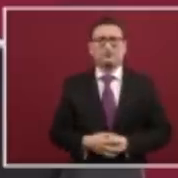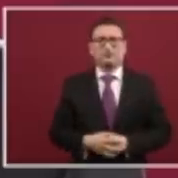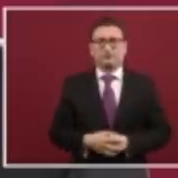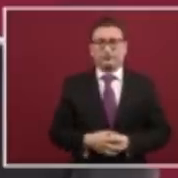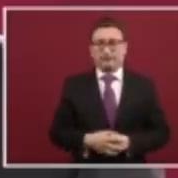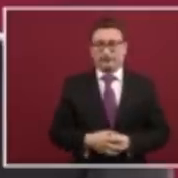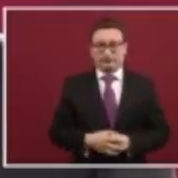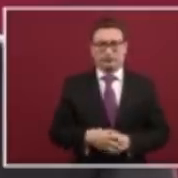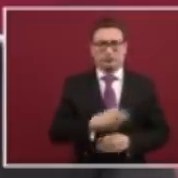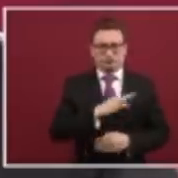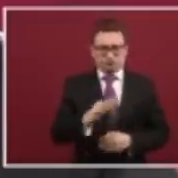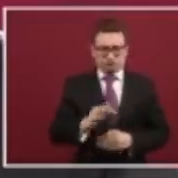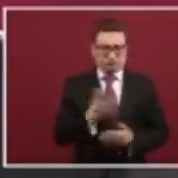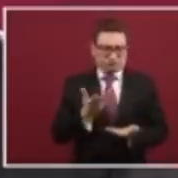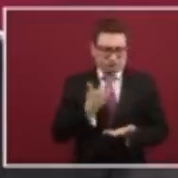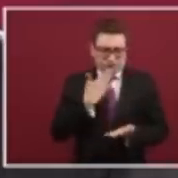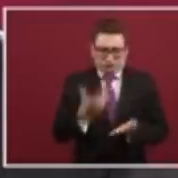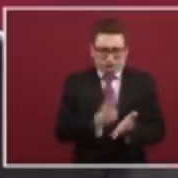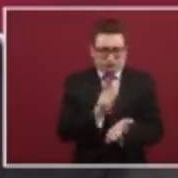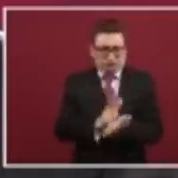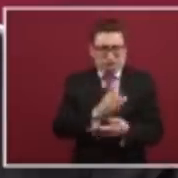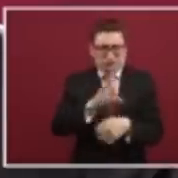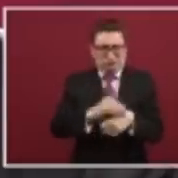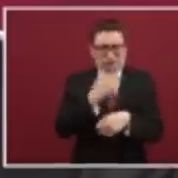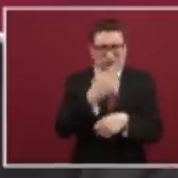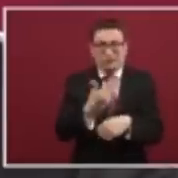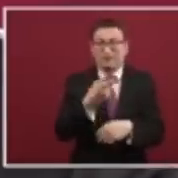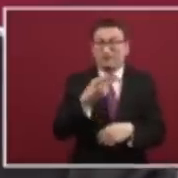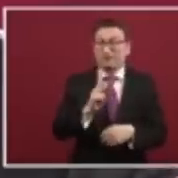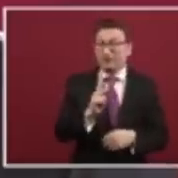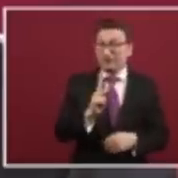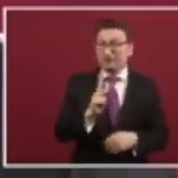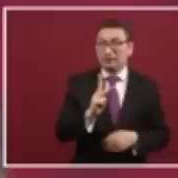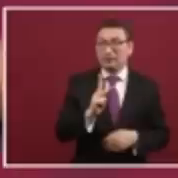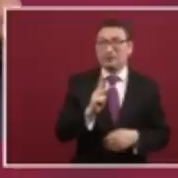Es legal, es legítimo, pero el que